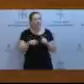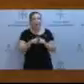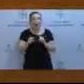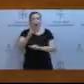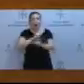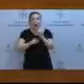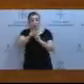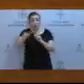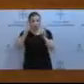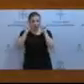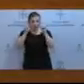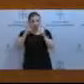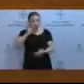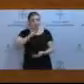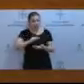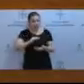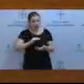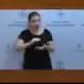igualmente saber